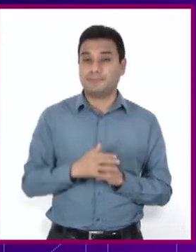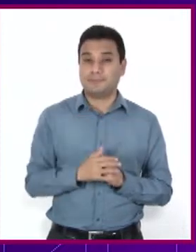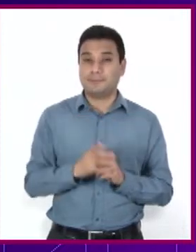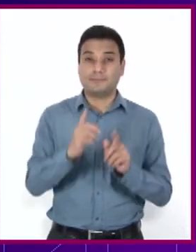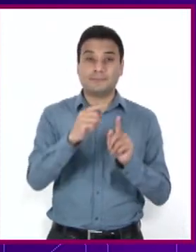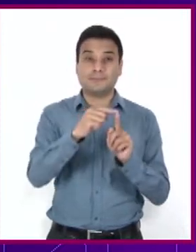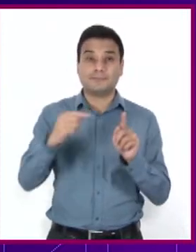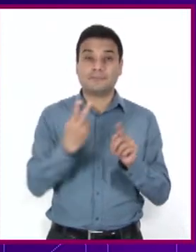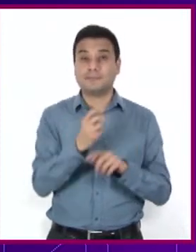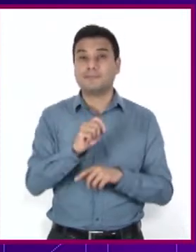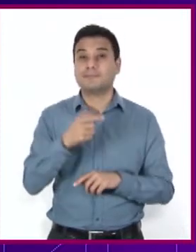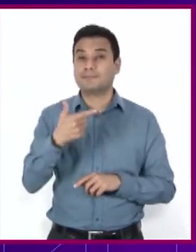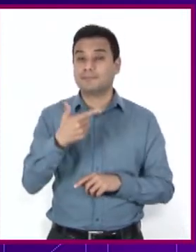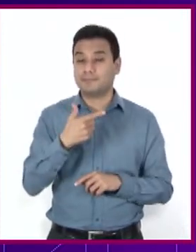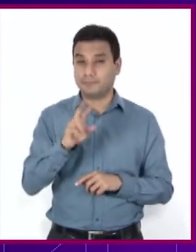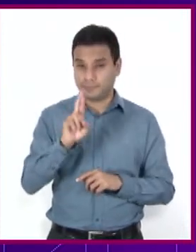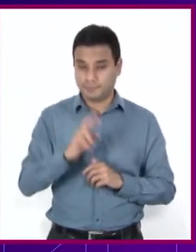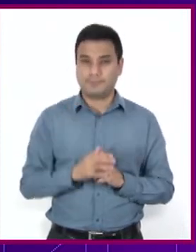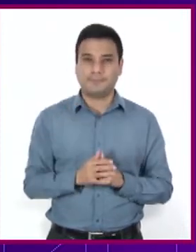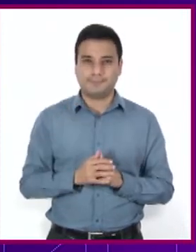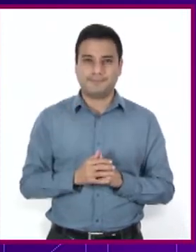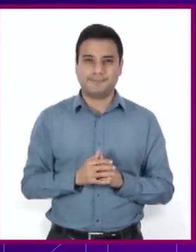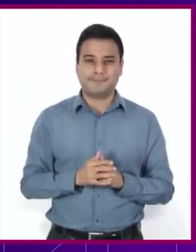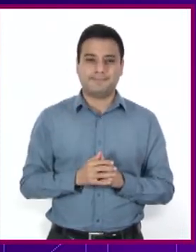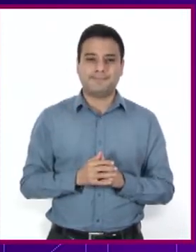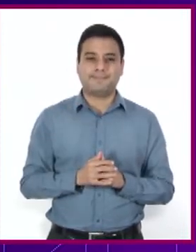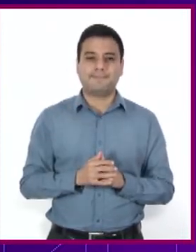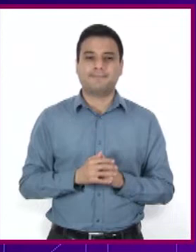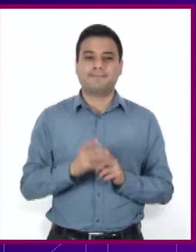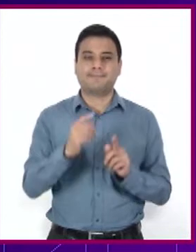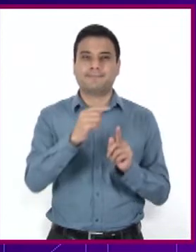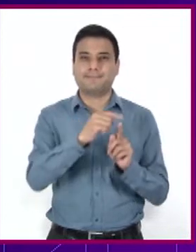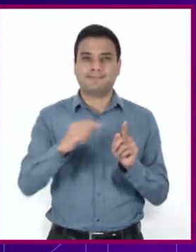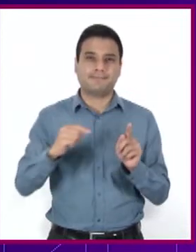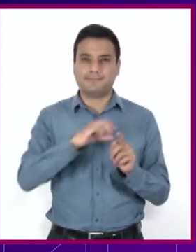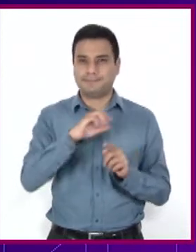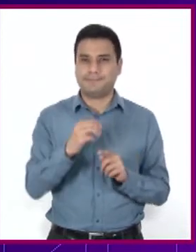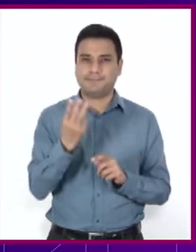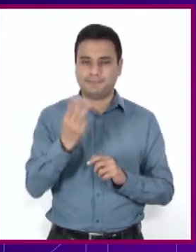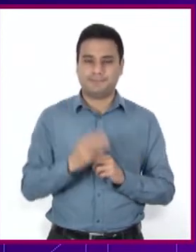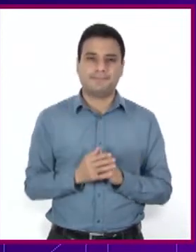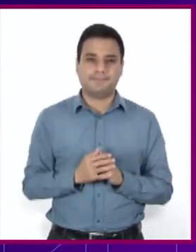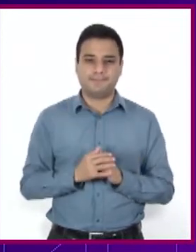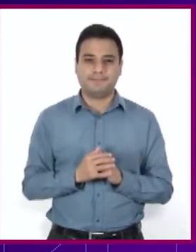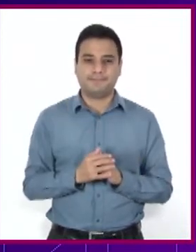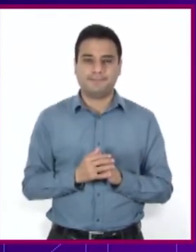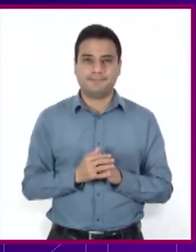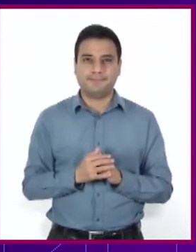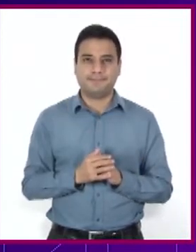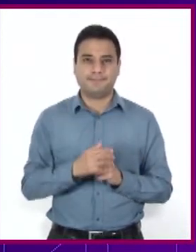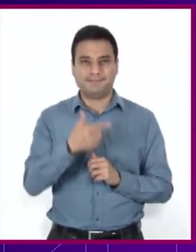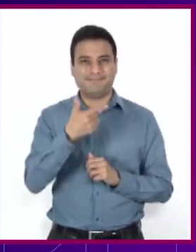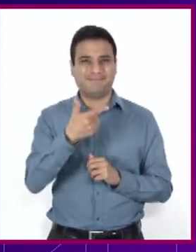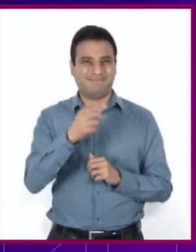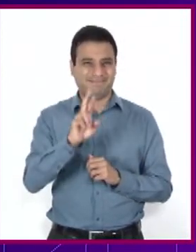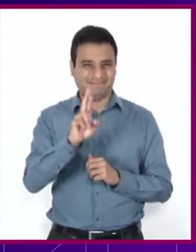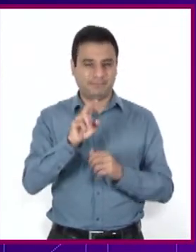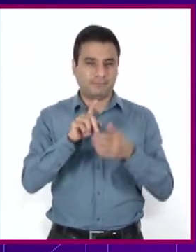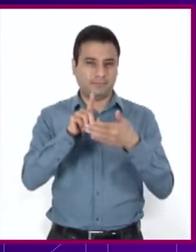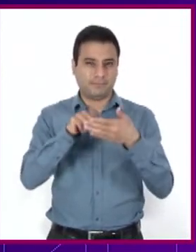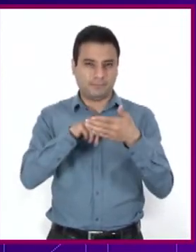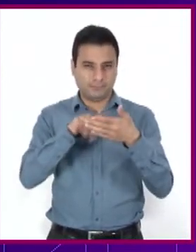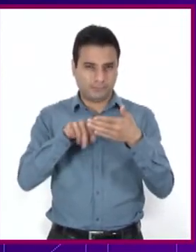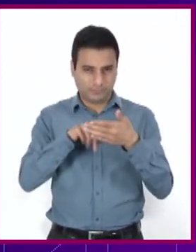entre 2.7 gramos sobre un centímetro cúbico. Cancelamos las unidades, gramos en el numerador